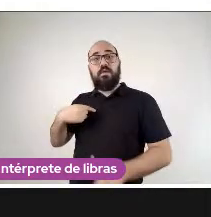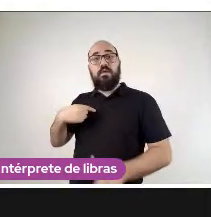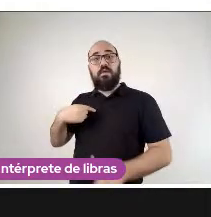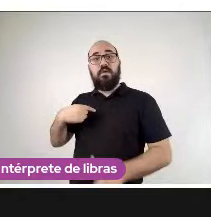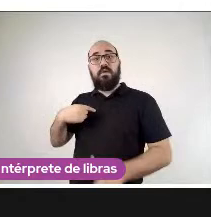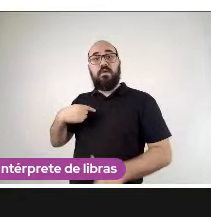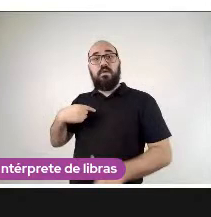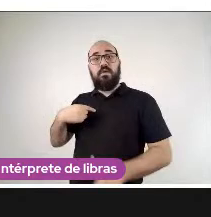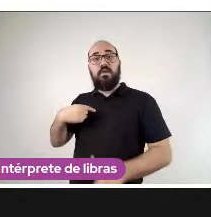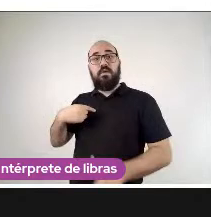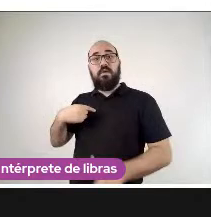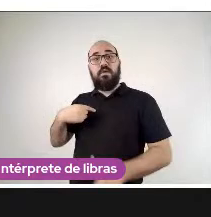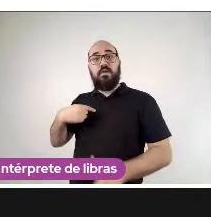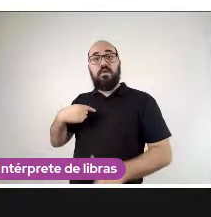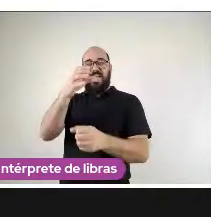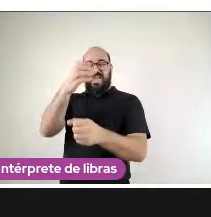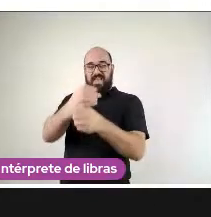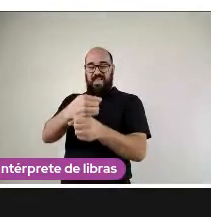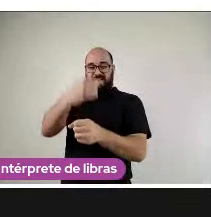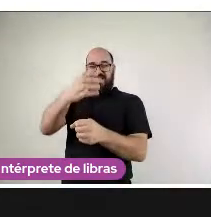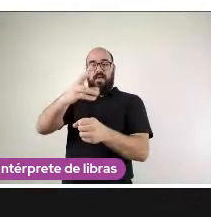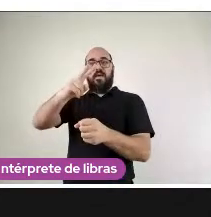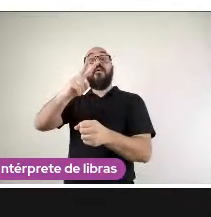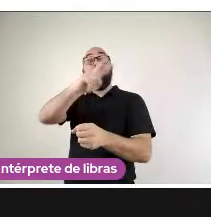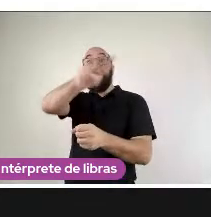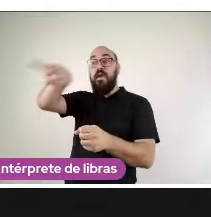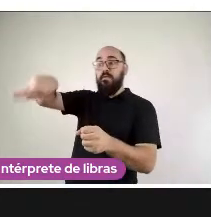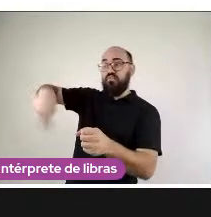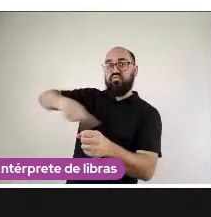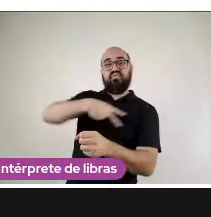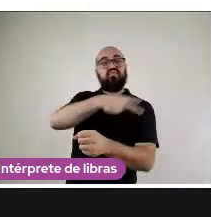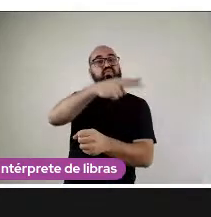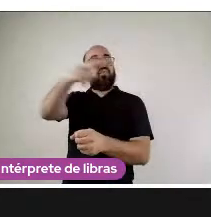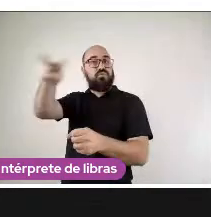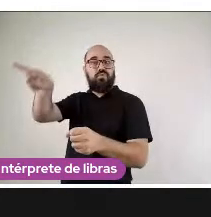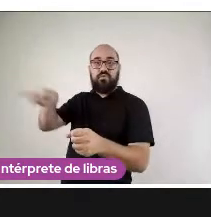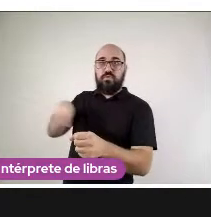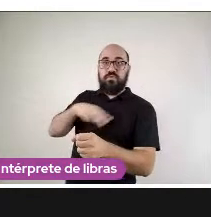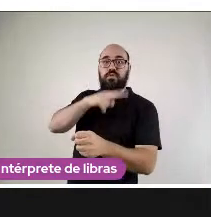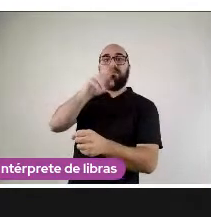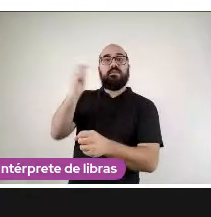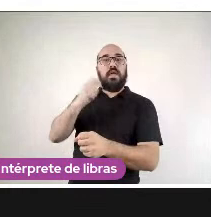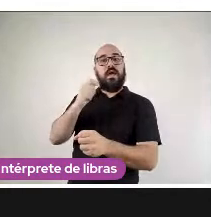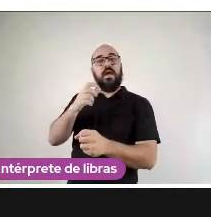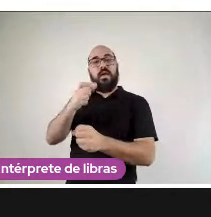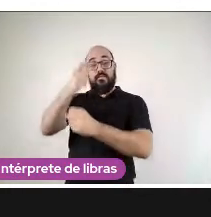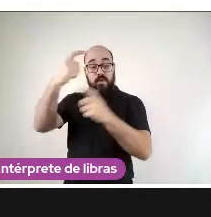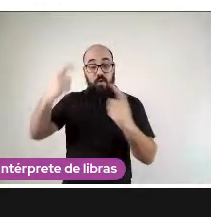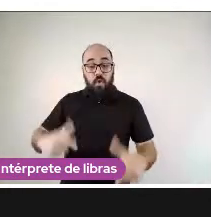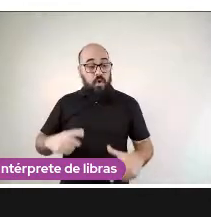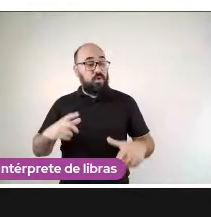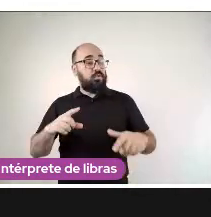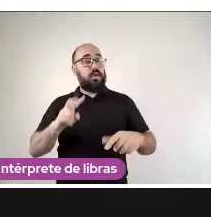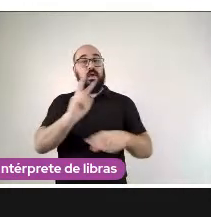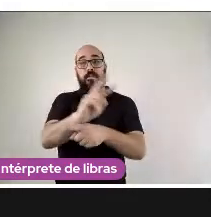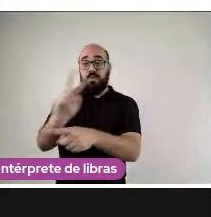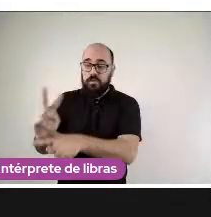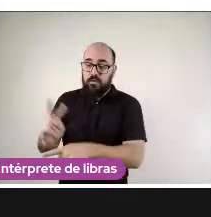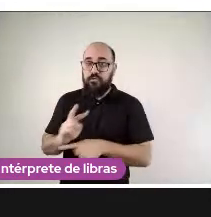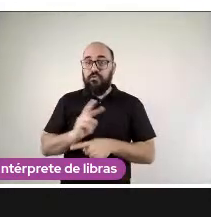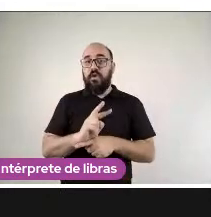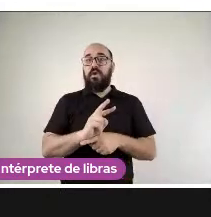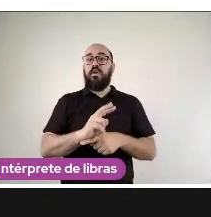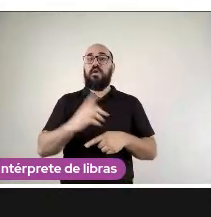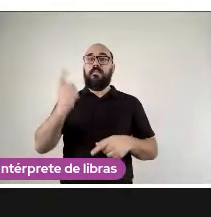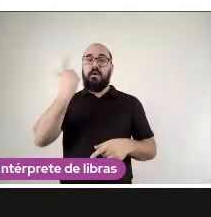cuando la gente lo ve es como, wow, esto necesitamos protegerlo, entonces es muy importante también divulgar. Y a la